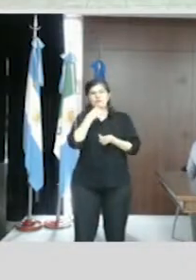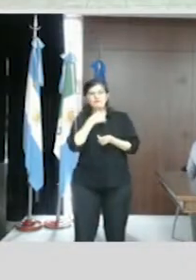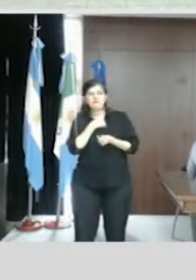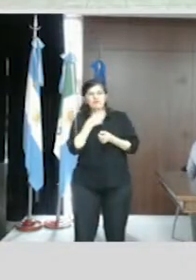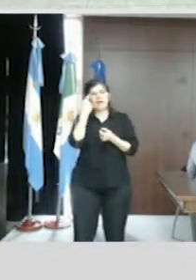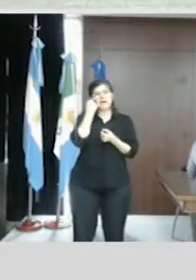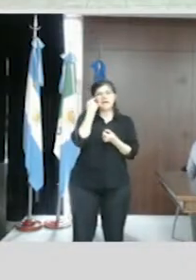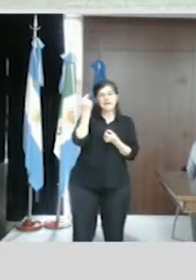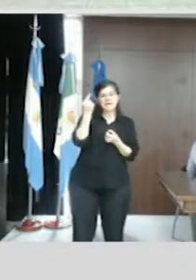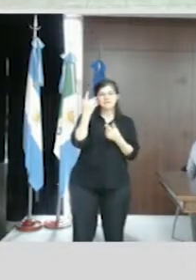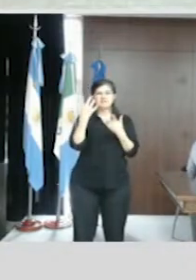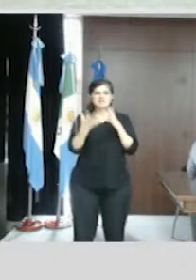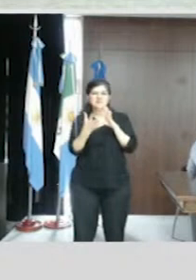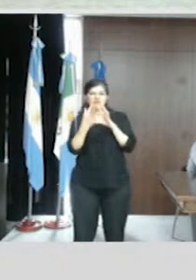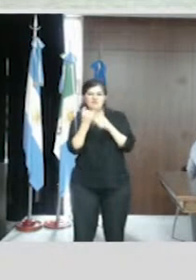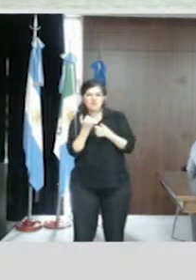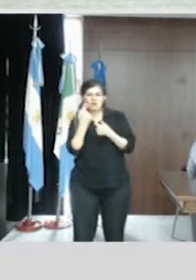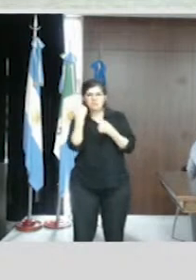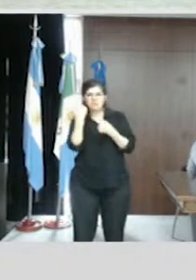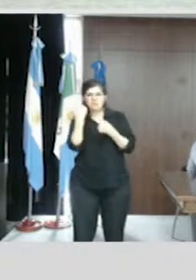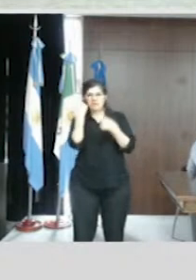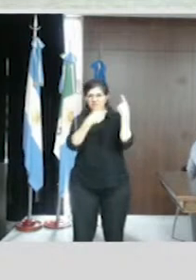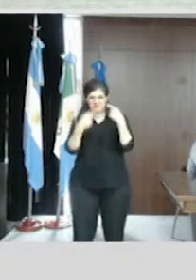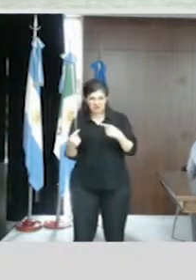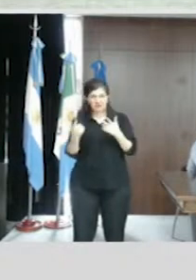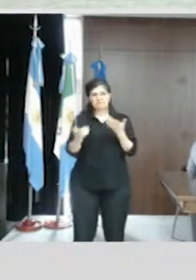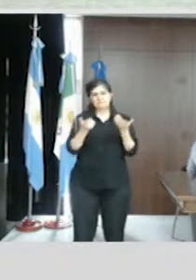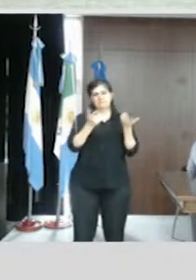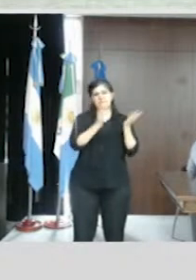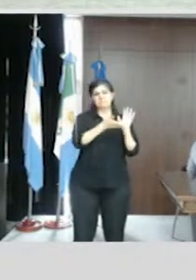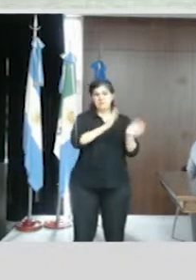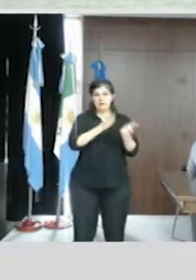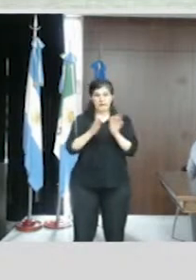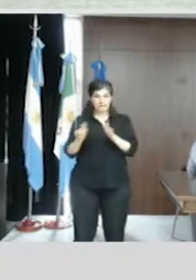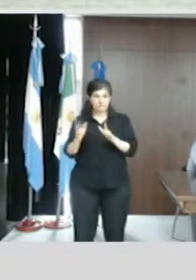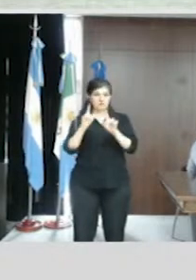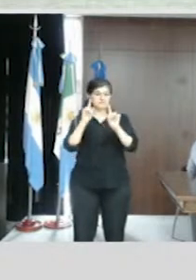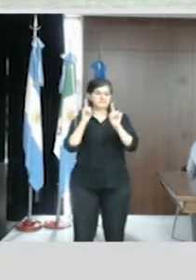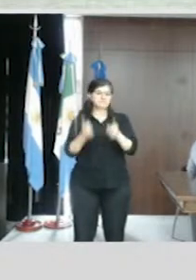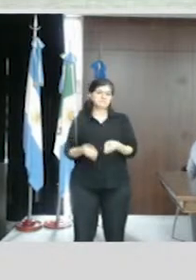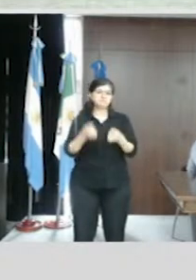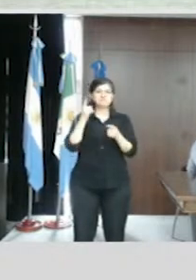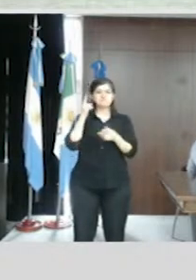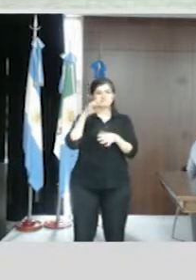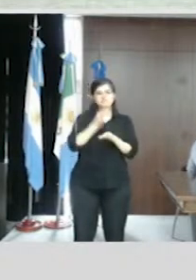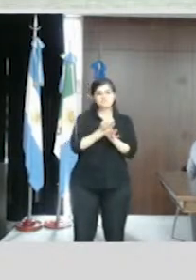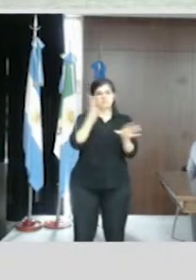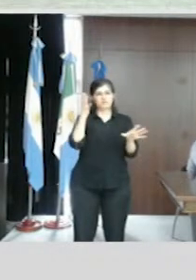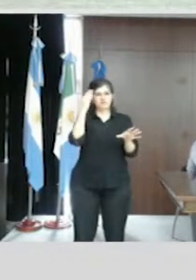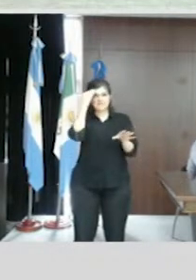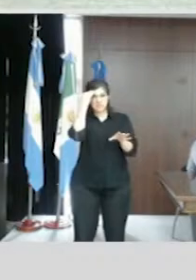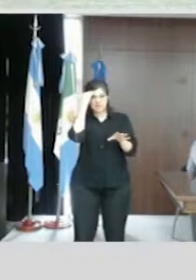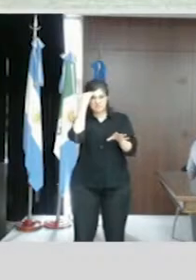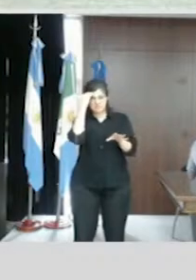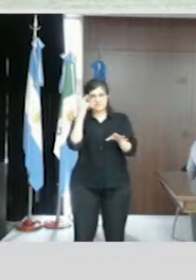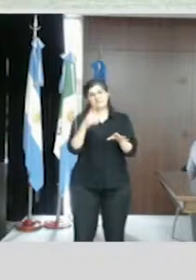una espiritualidad. Las terapias. Consultar a un profesional de la salud mental no